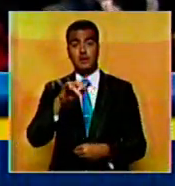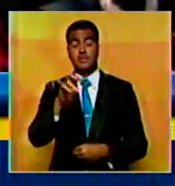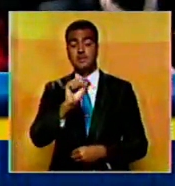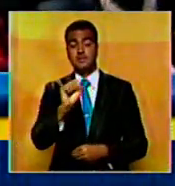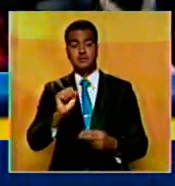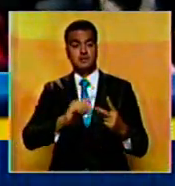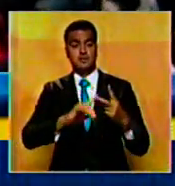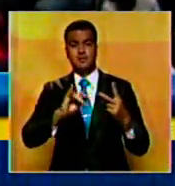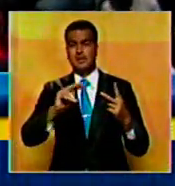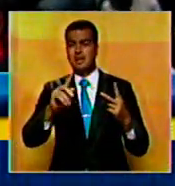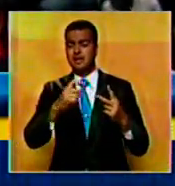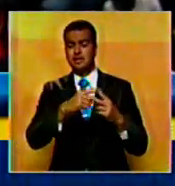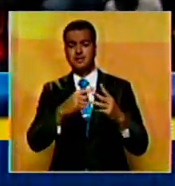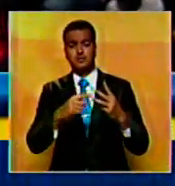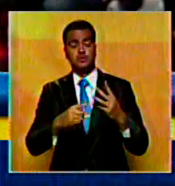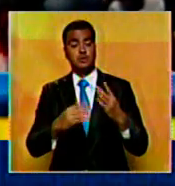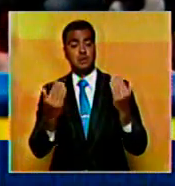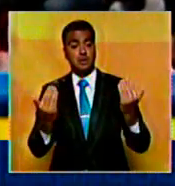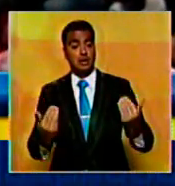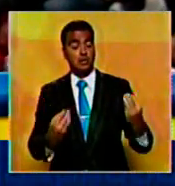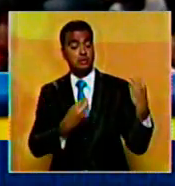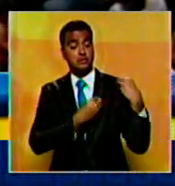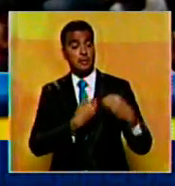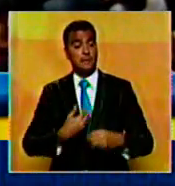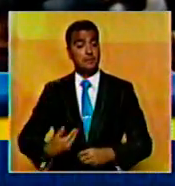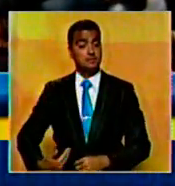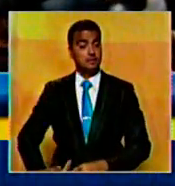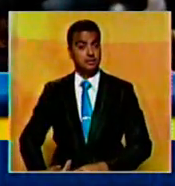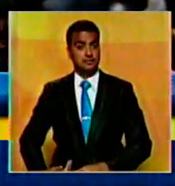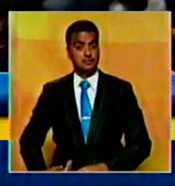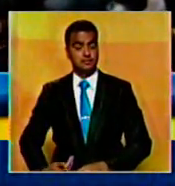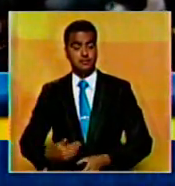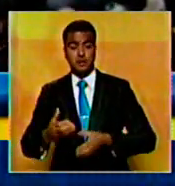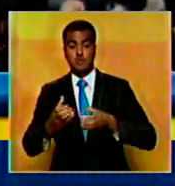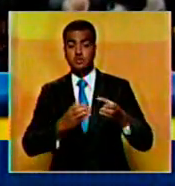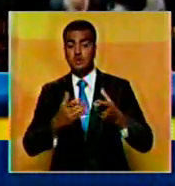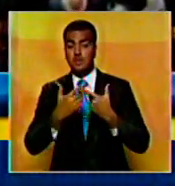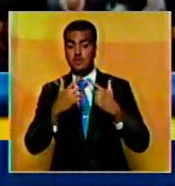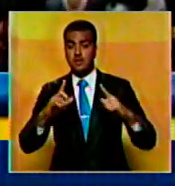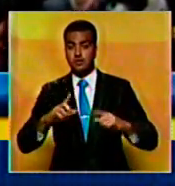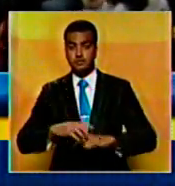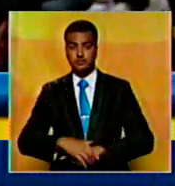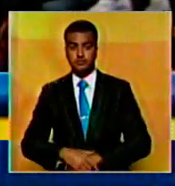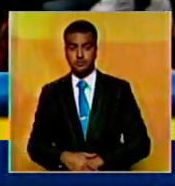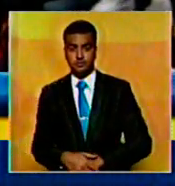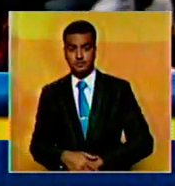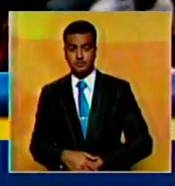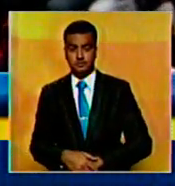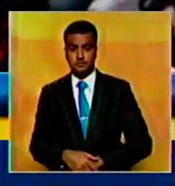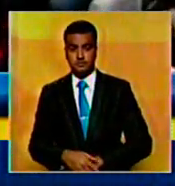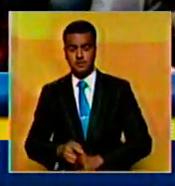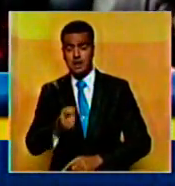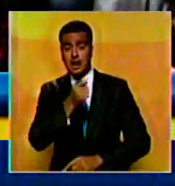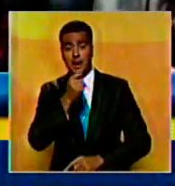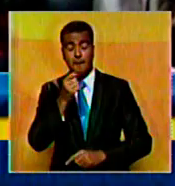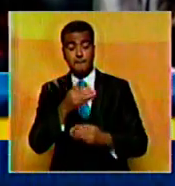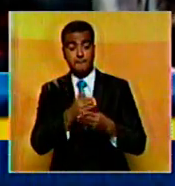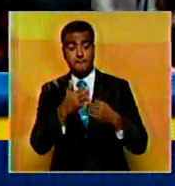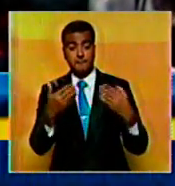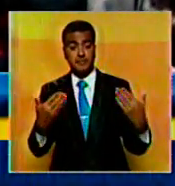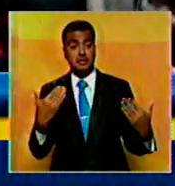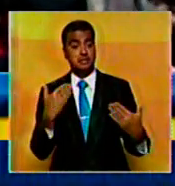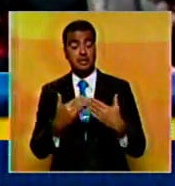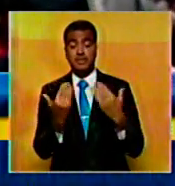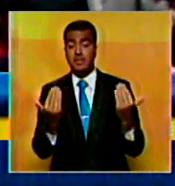INPI, del INSE, y actualmente era presidente del Consejo Municipal de Libertador. La prensa hasta ahora